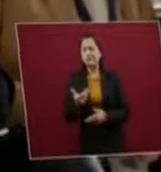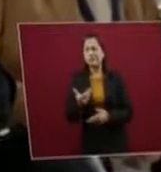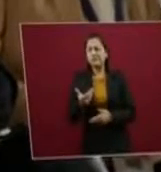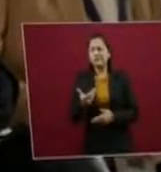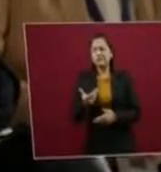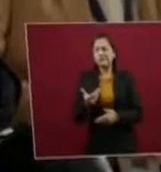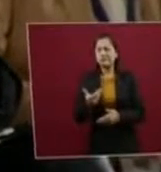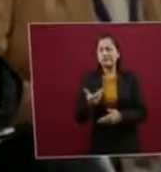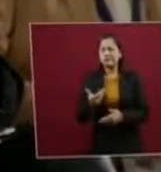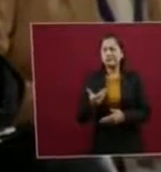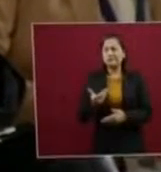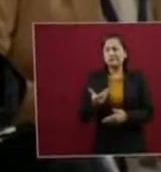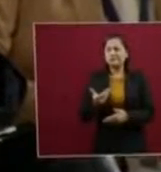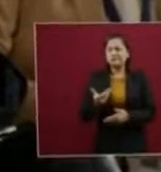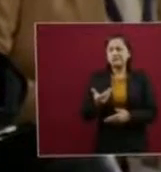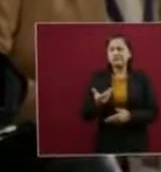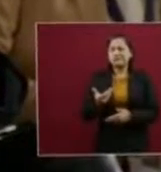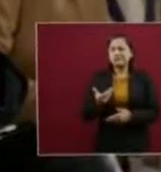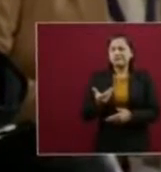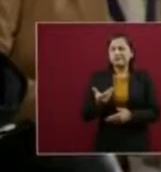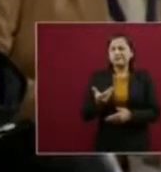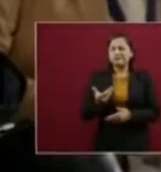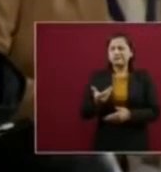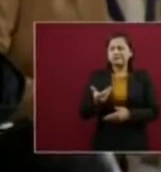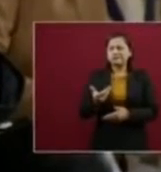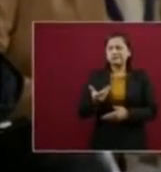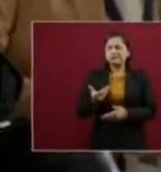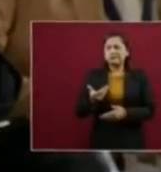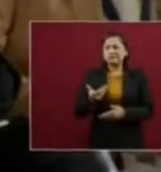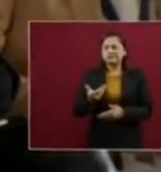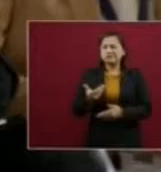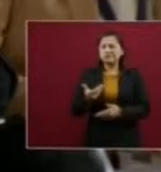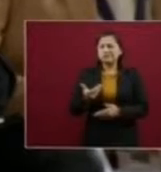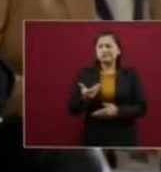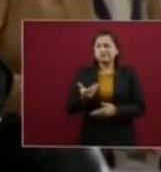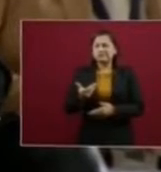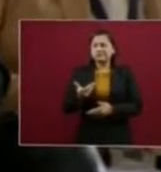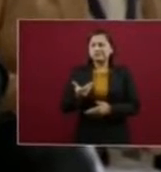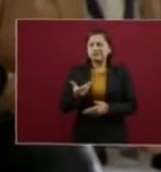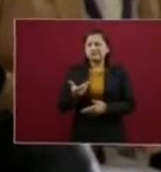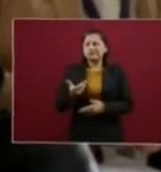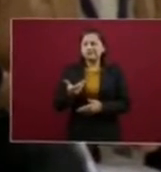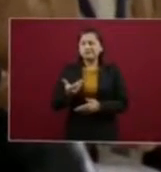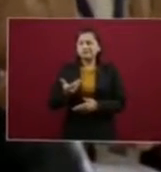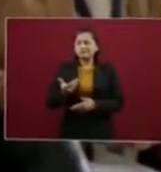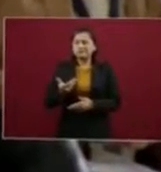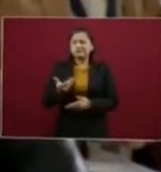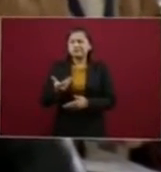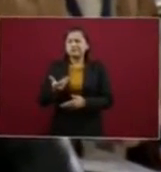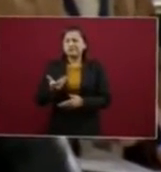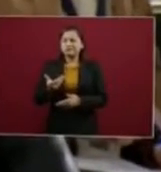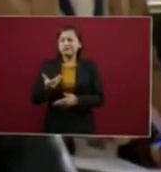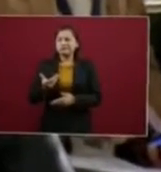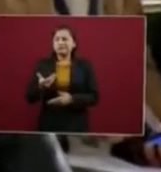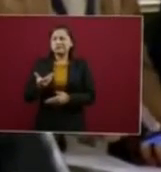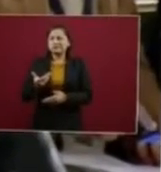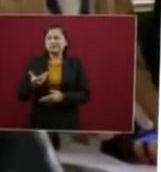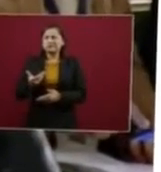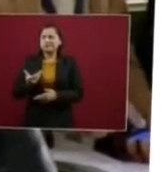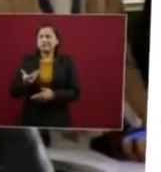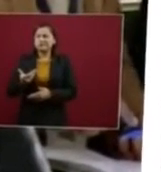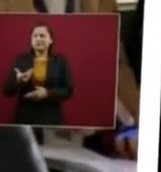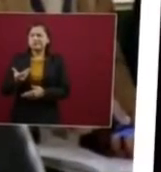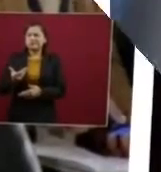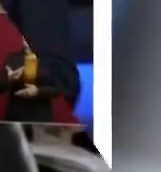El presidente Andrés Manuel López Obrador aseguró este viernes que el gobierno ha mantenido las cifras de homicidios heredadas por la administración